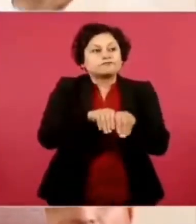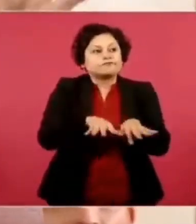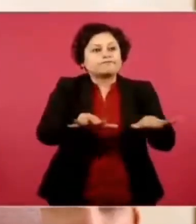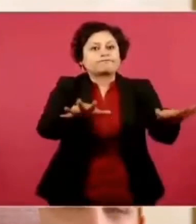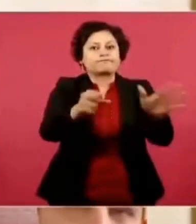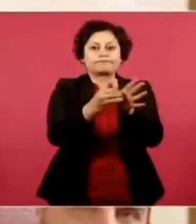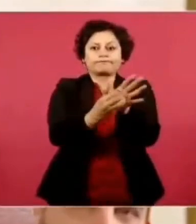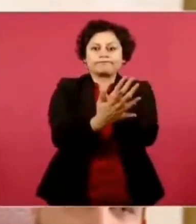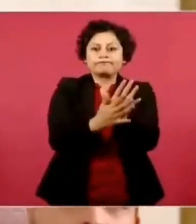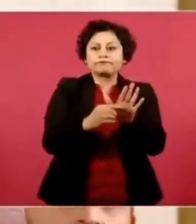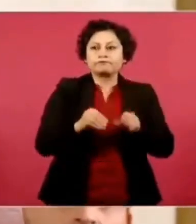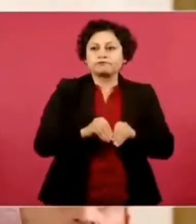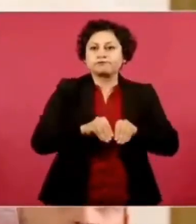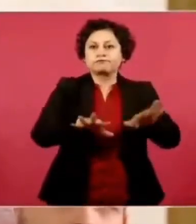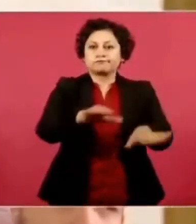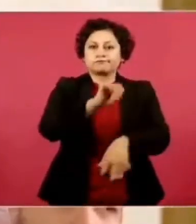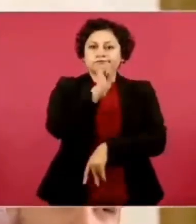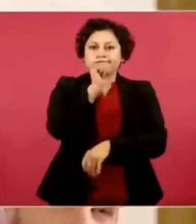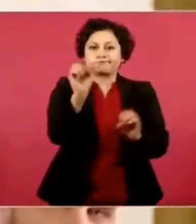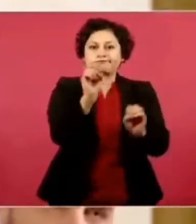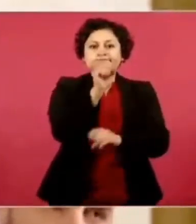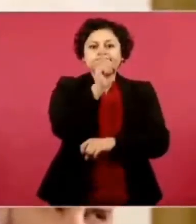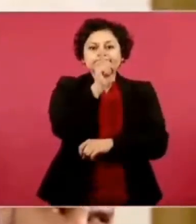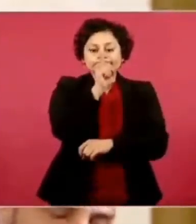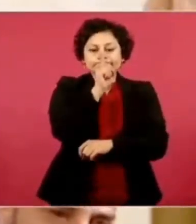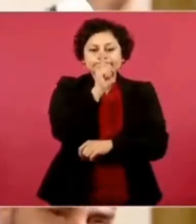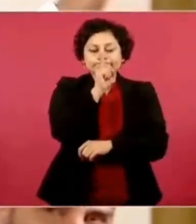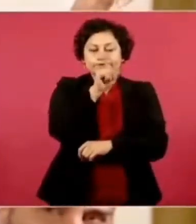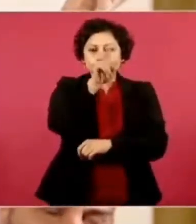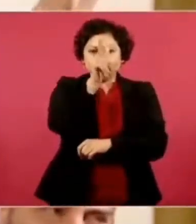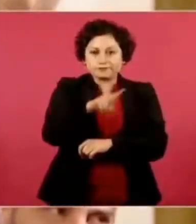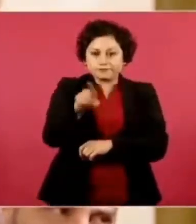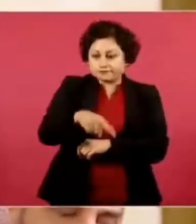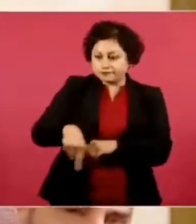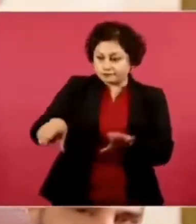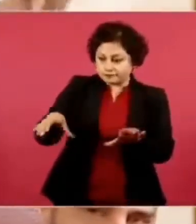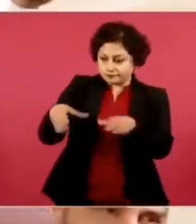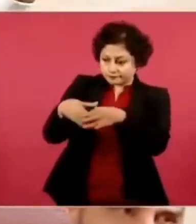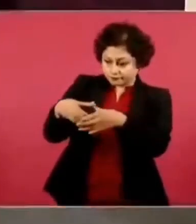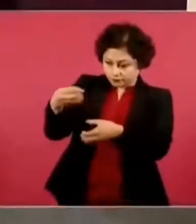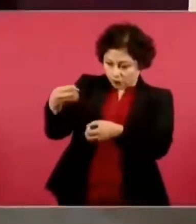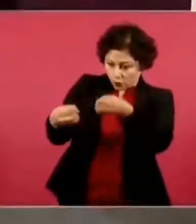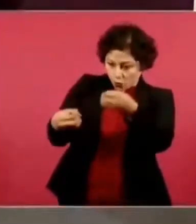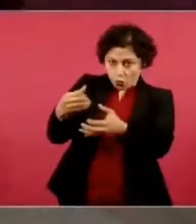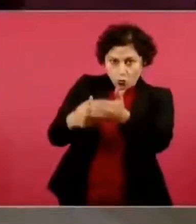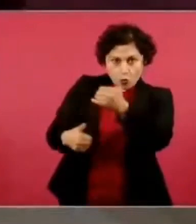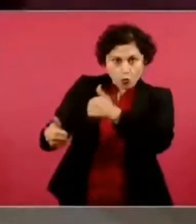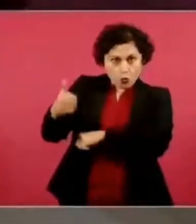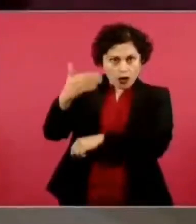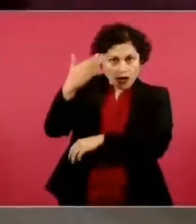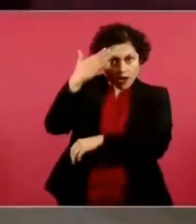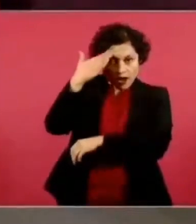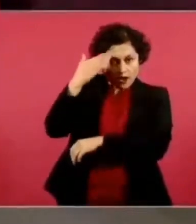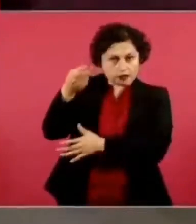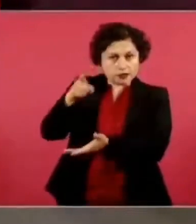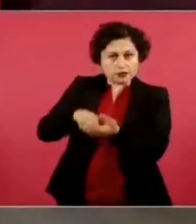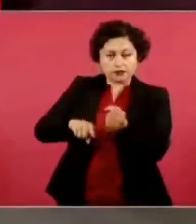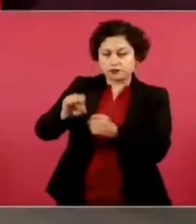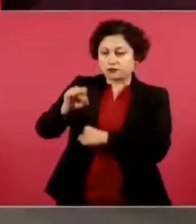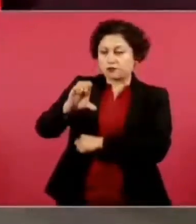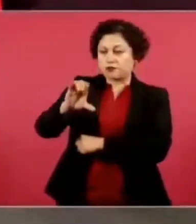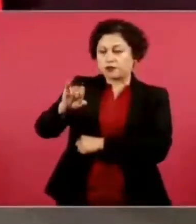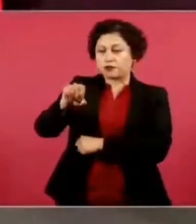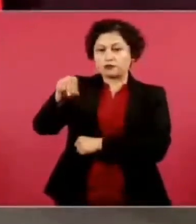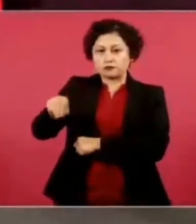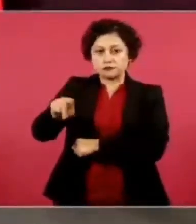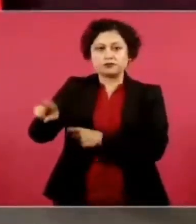medios convencionales. No los tocan a los de la Corte y a los del Poder